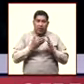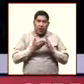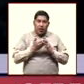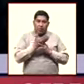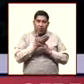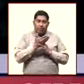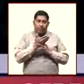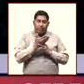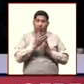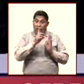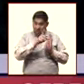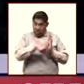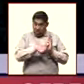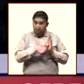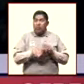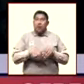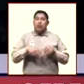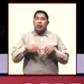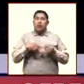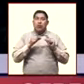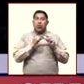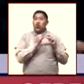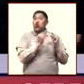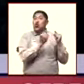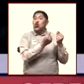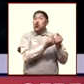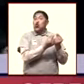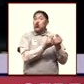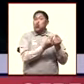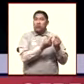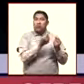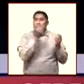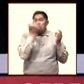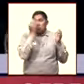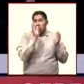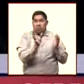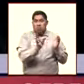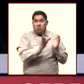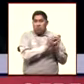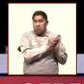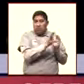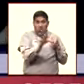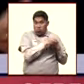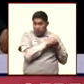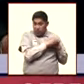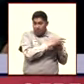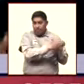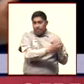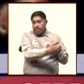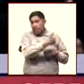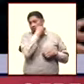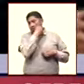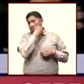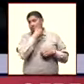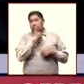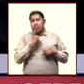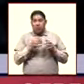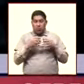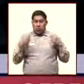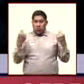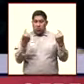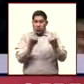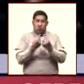ello, estas personas, este grupo, consigue esta lista de contactos y es que logran captar, aglutinar en un grupo